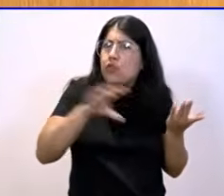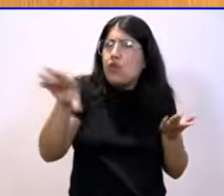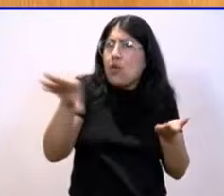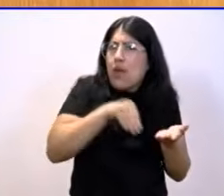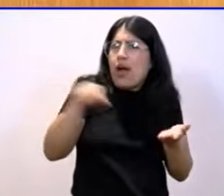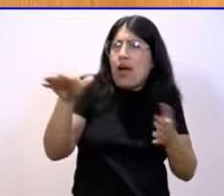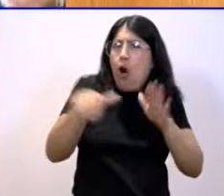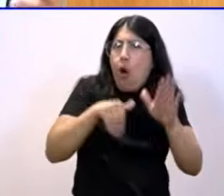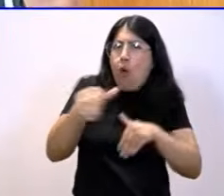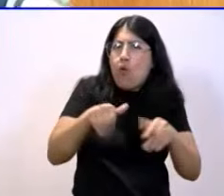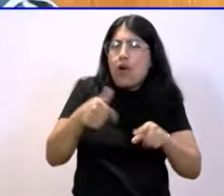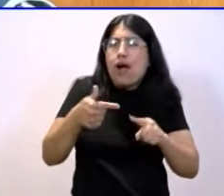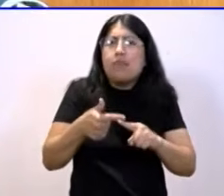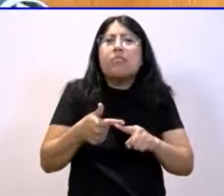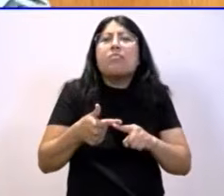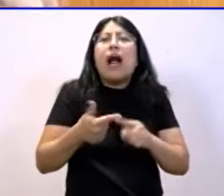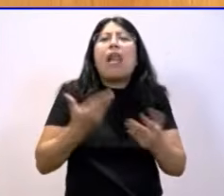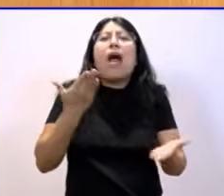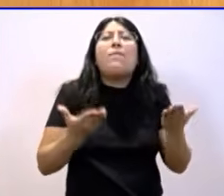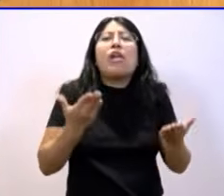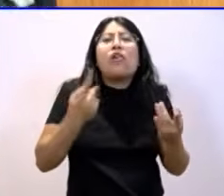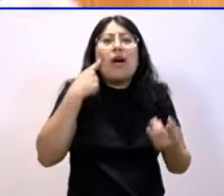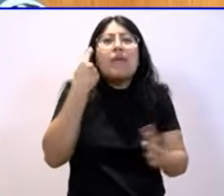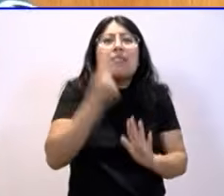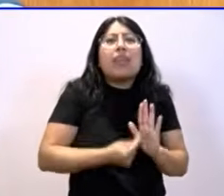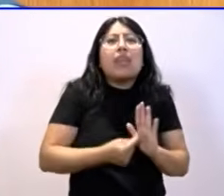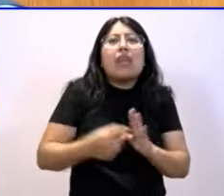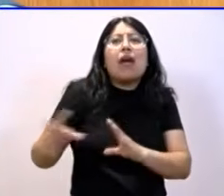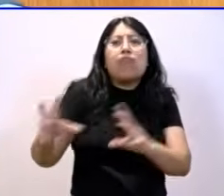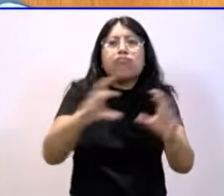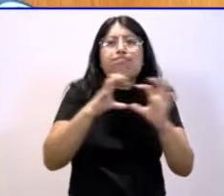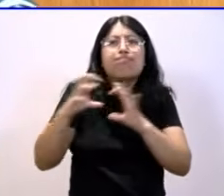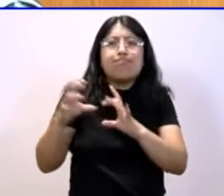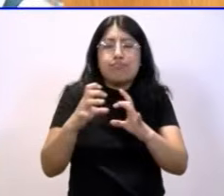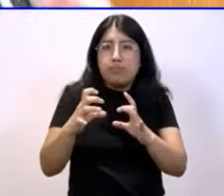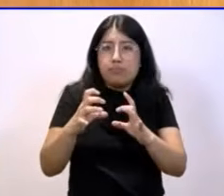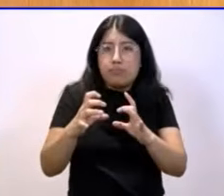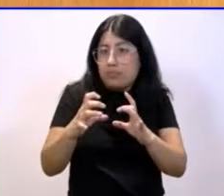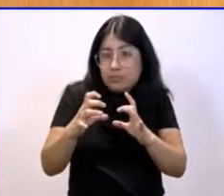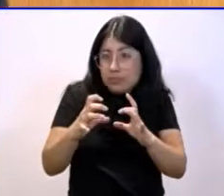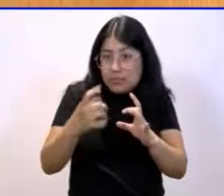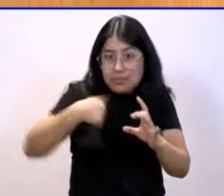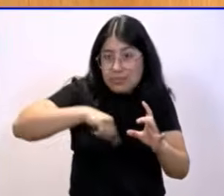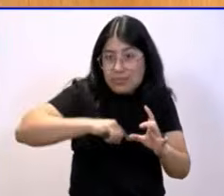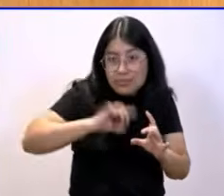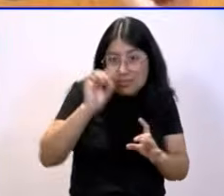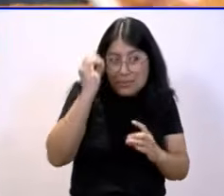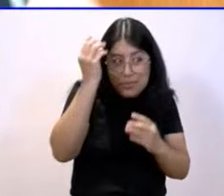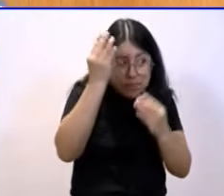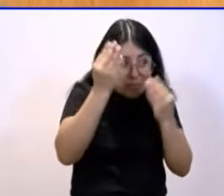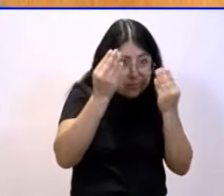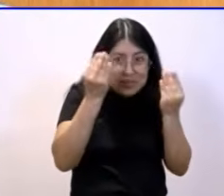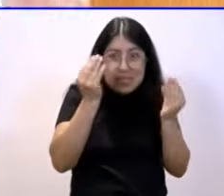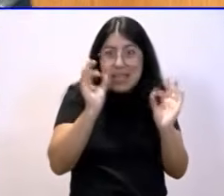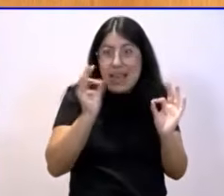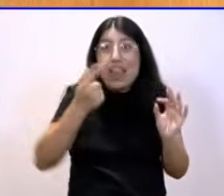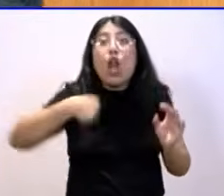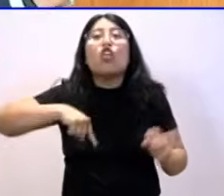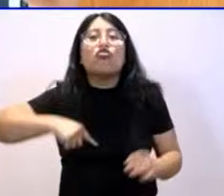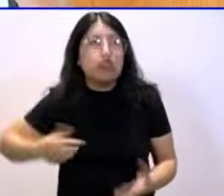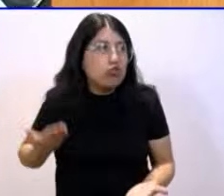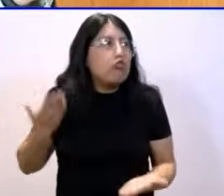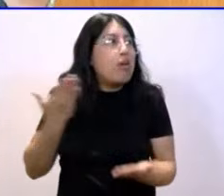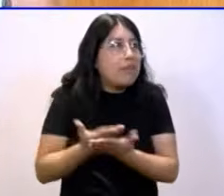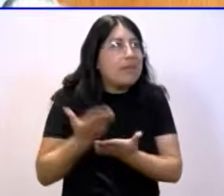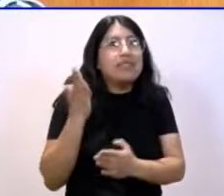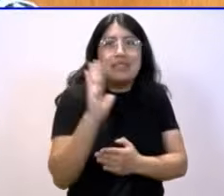la sentencia para ver si se puede tomar alguna medida entre todos en régimen de cogobernanza. Hemos tenido que ser nosotros, y particularmente La Rioja, los que hemos exigido al